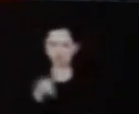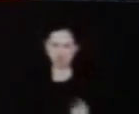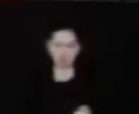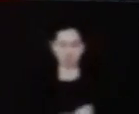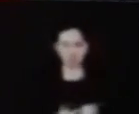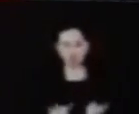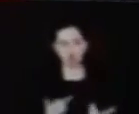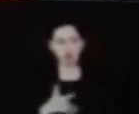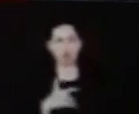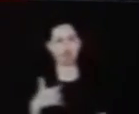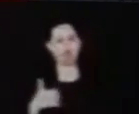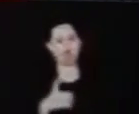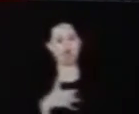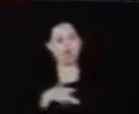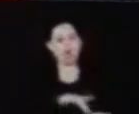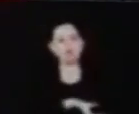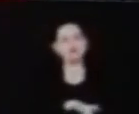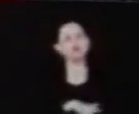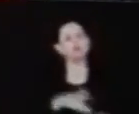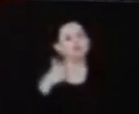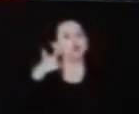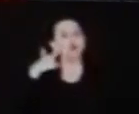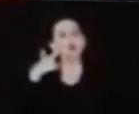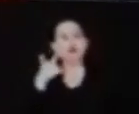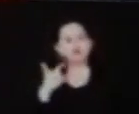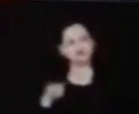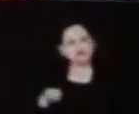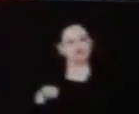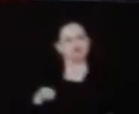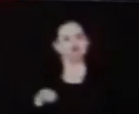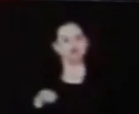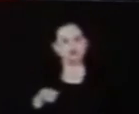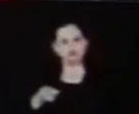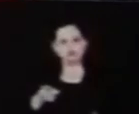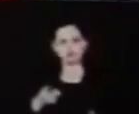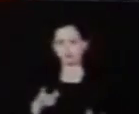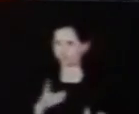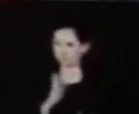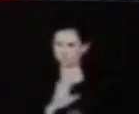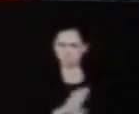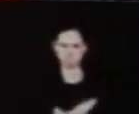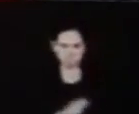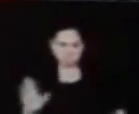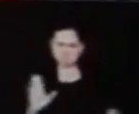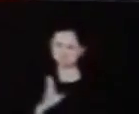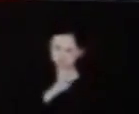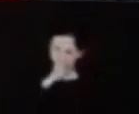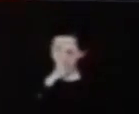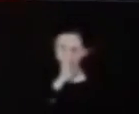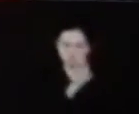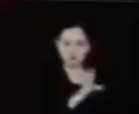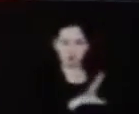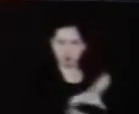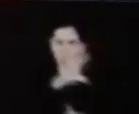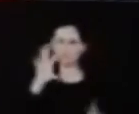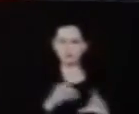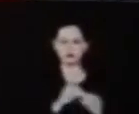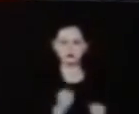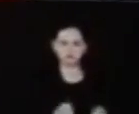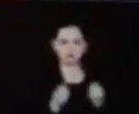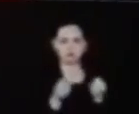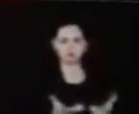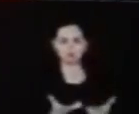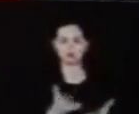de los apoyos con fines electorales y que lleguen a sus beneficiarios completos estos apoyos,